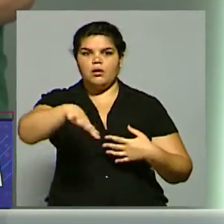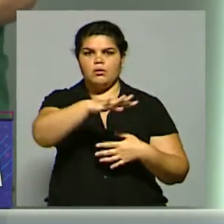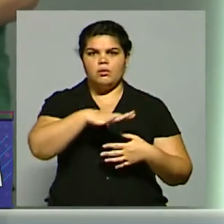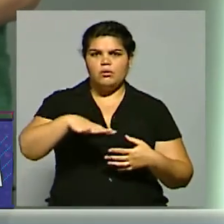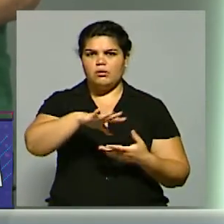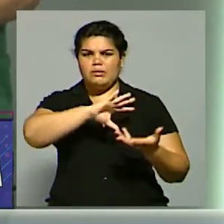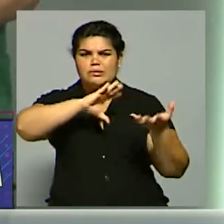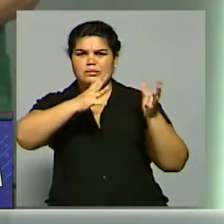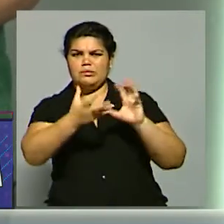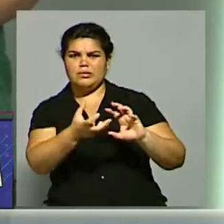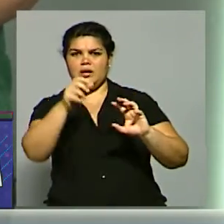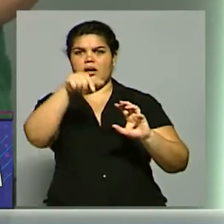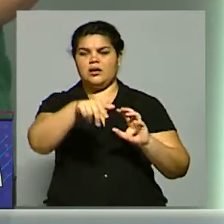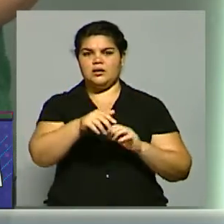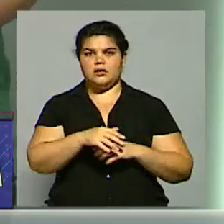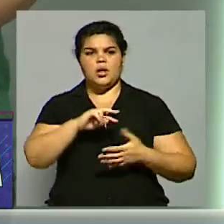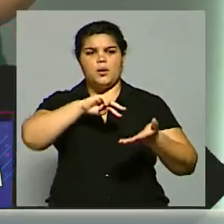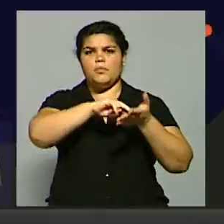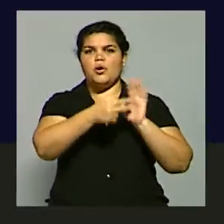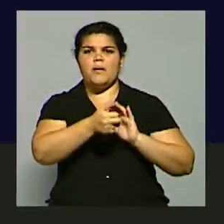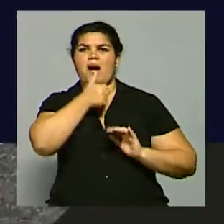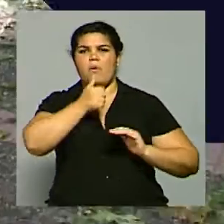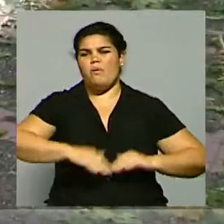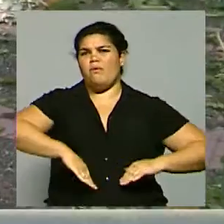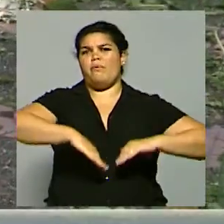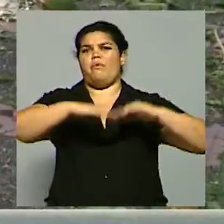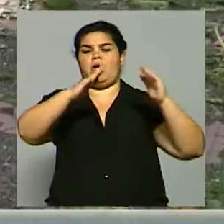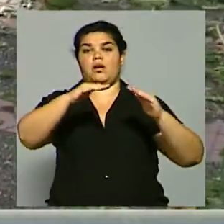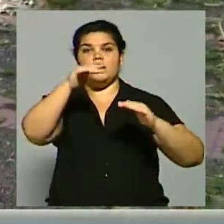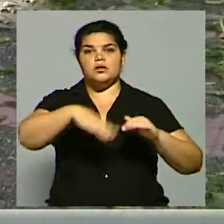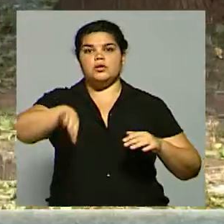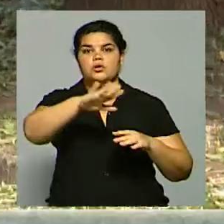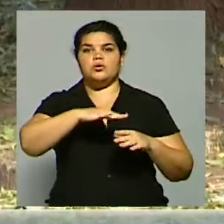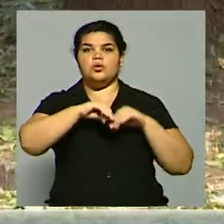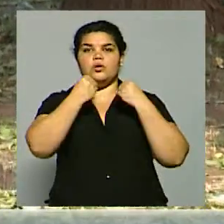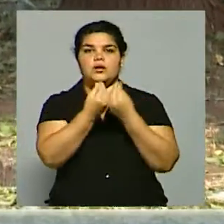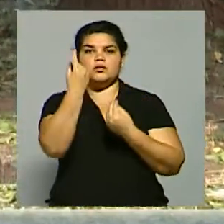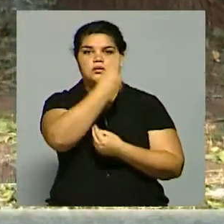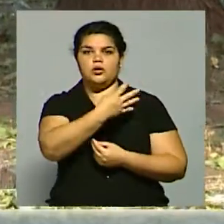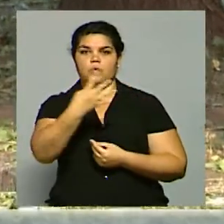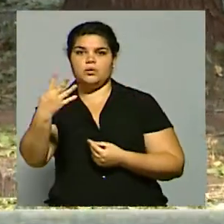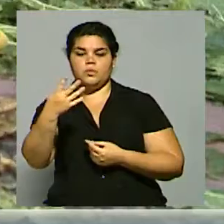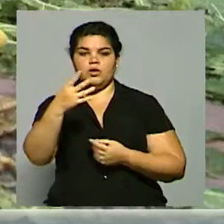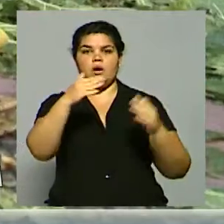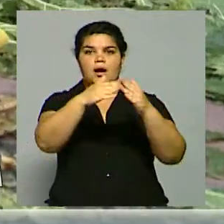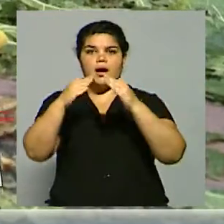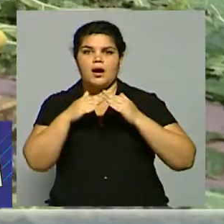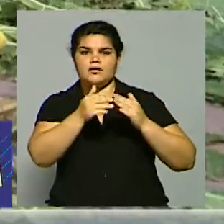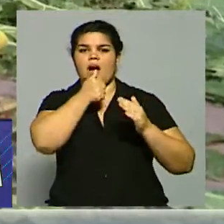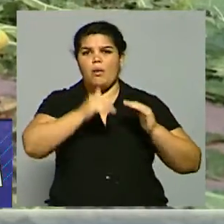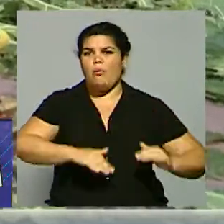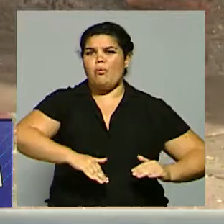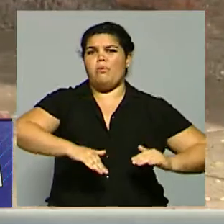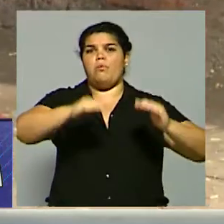en cuanto a problemas, si se quiere, de inundación. 144 fueron las viviendas que se inundaron en el Gran Mendoza producto de la cantidad de